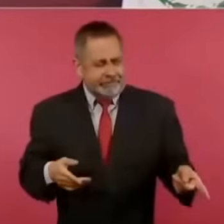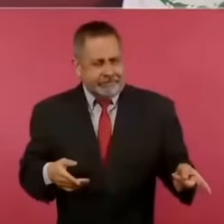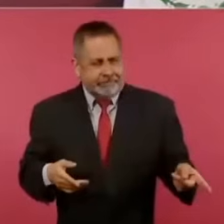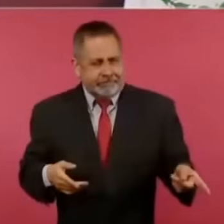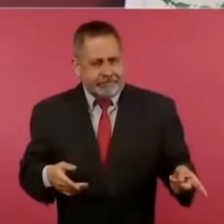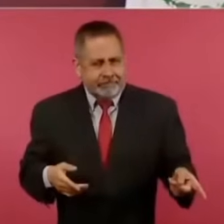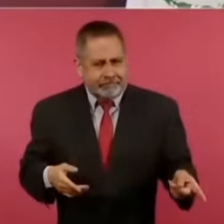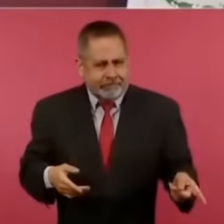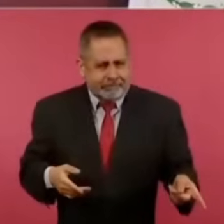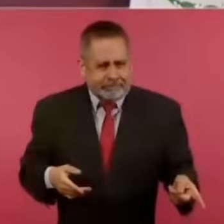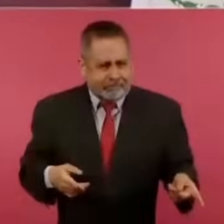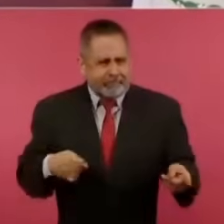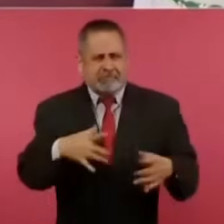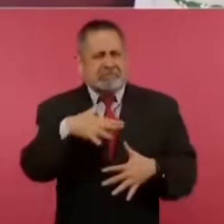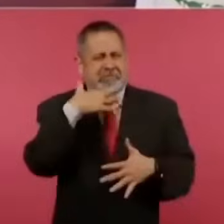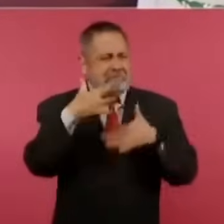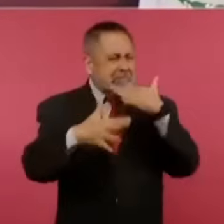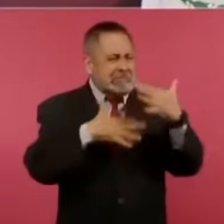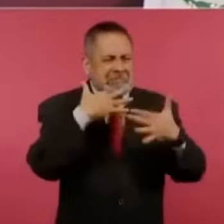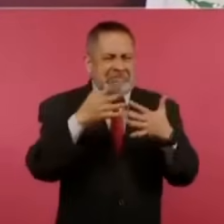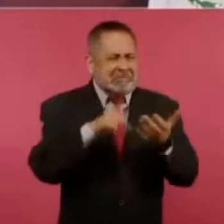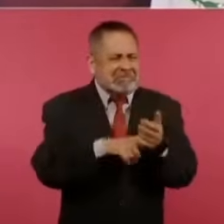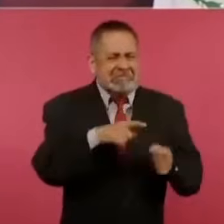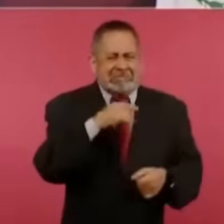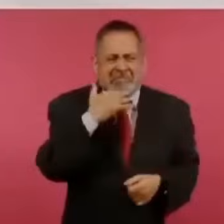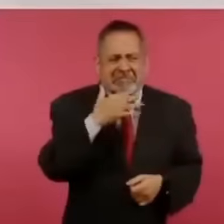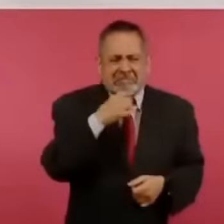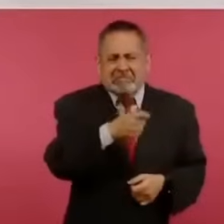si impera la corrupción?